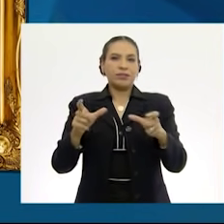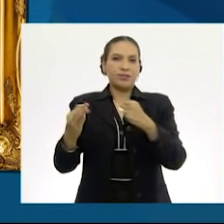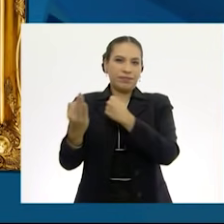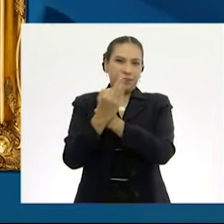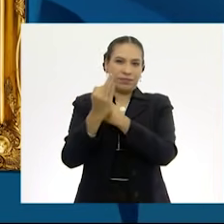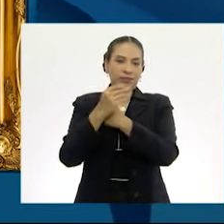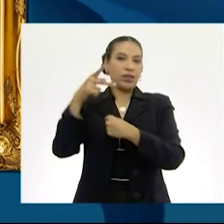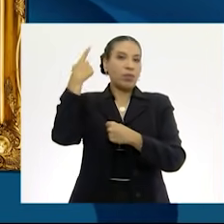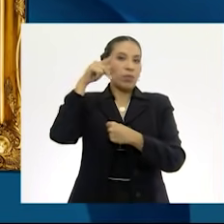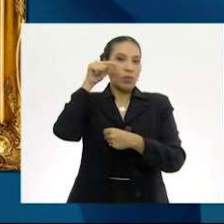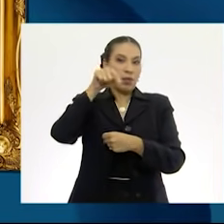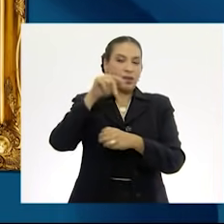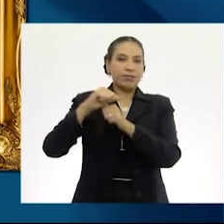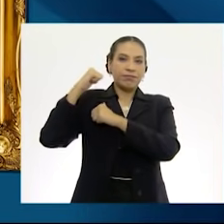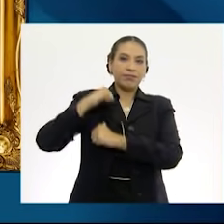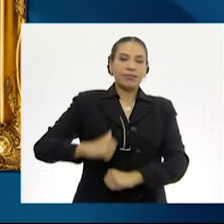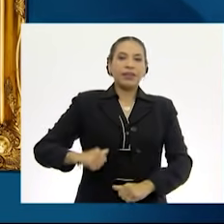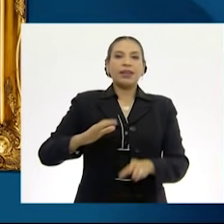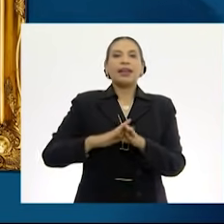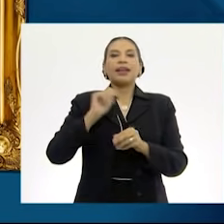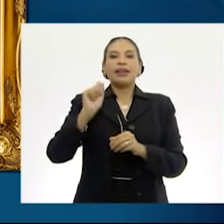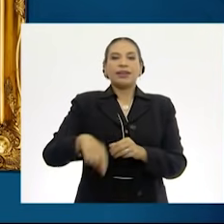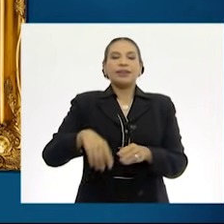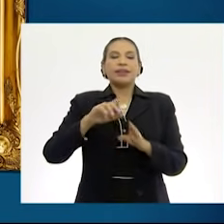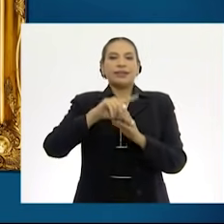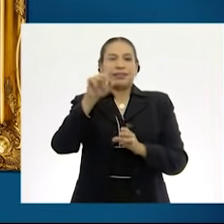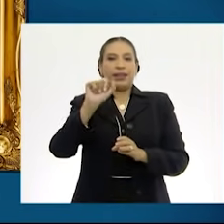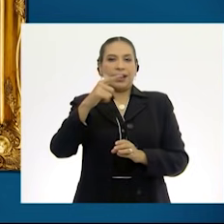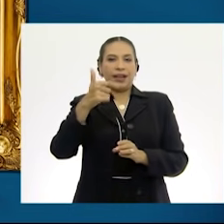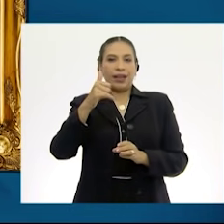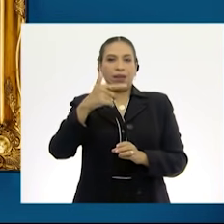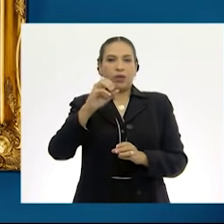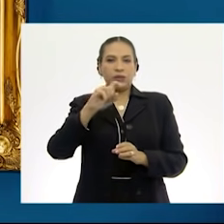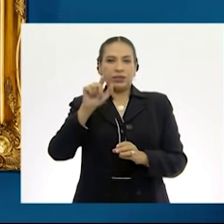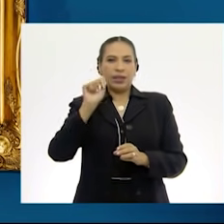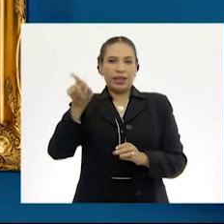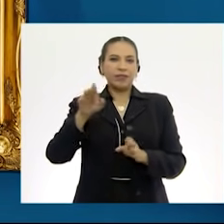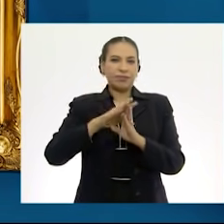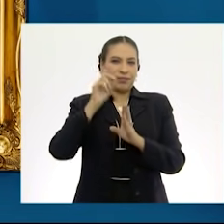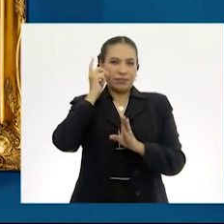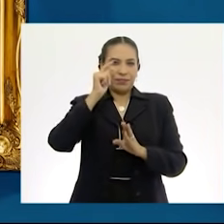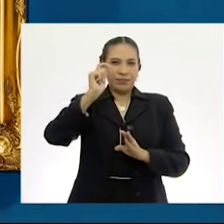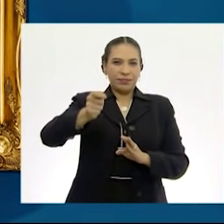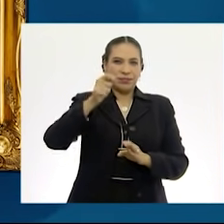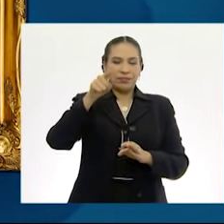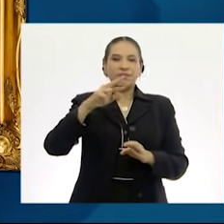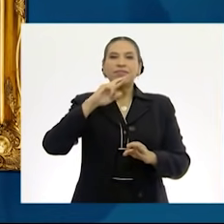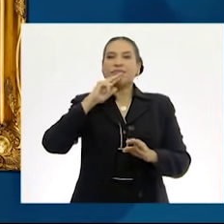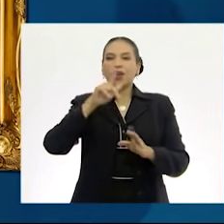y Puebla, al mando de Ignacio Zaragoza, se prepara para enfrentar al mejor ejército del mundo.